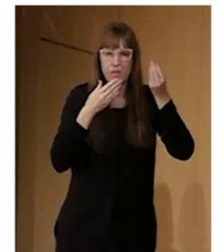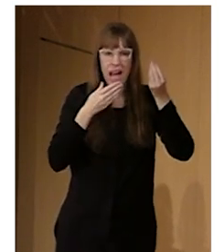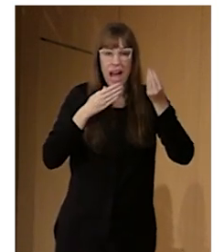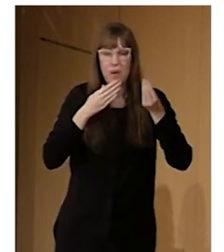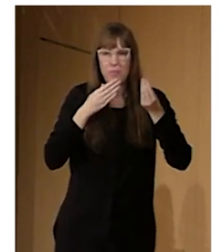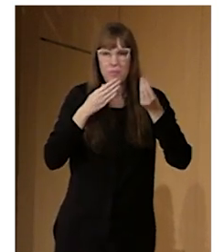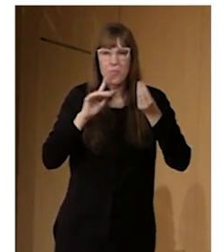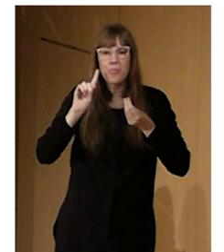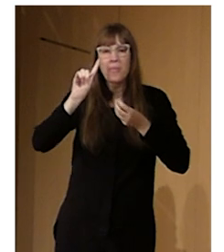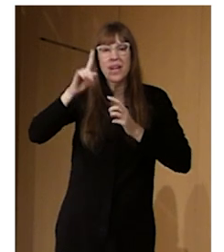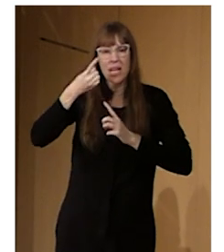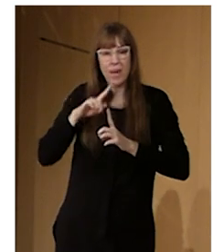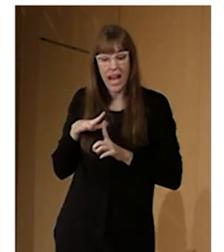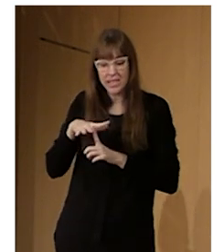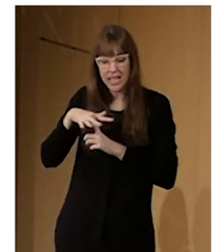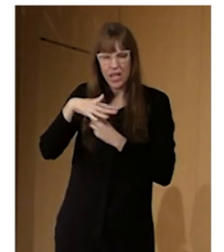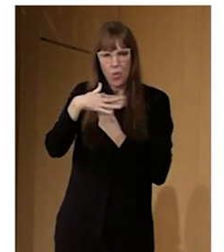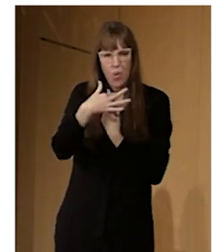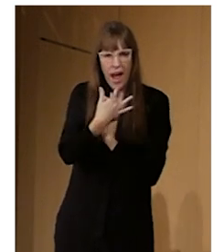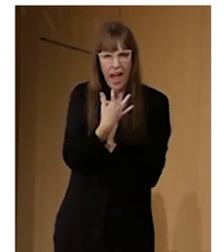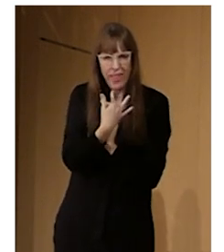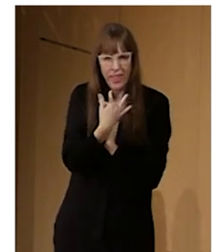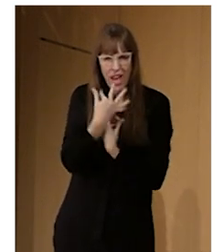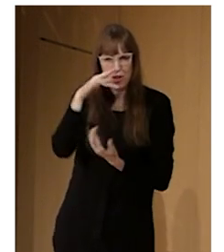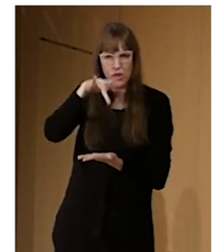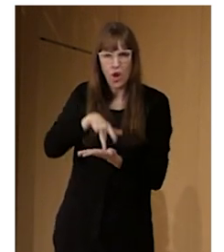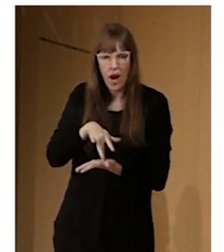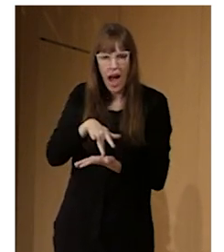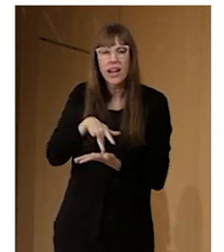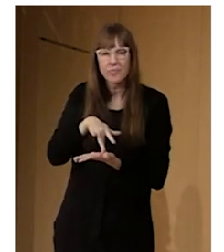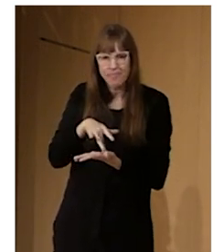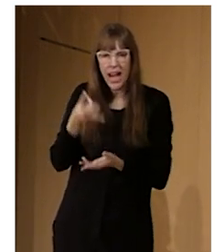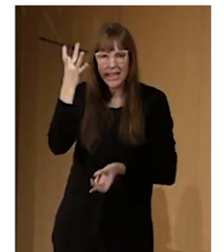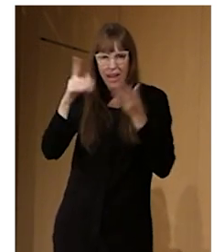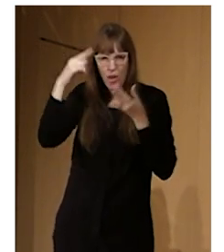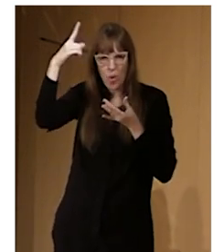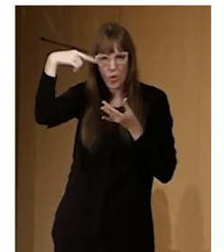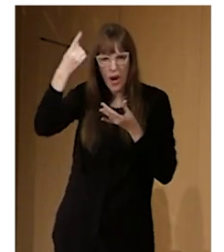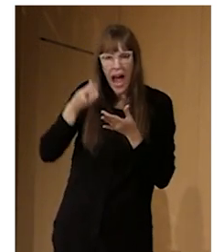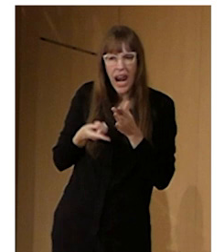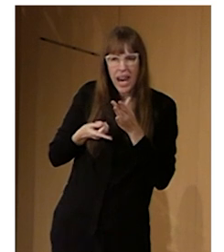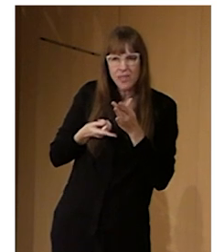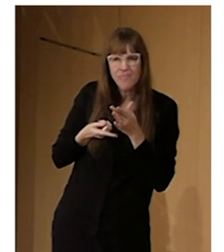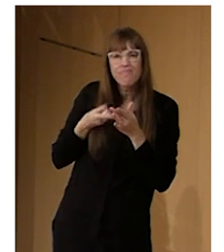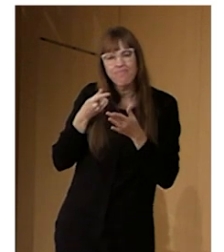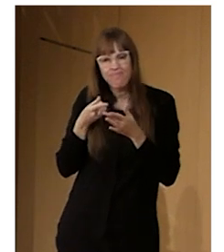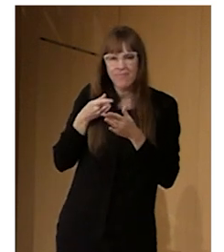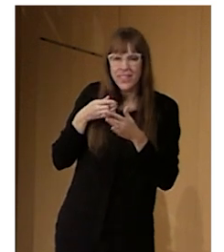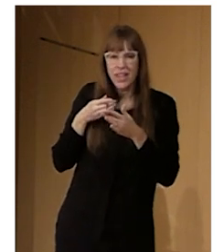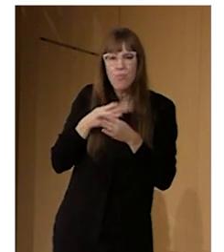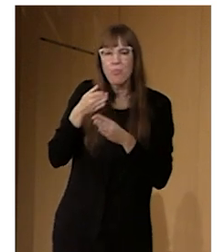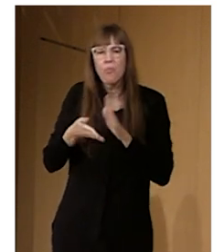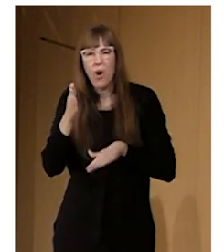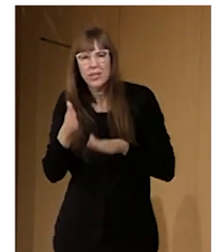eh todas las personas tomamos la decisión de ir o con no ir a disfrutar de una actividad cultural no Primero me llega la información